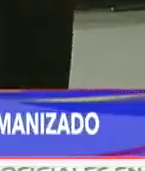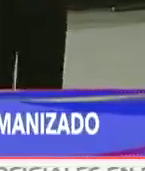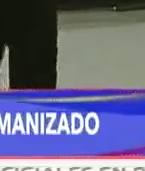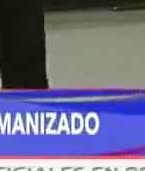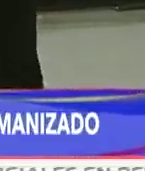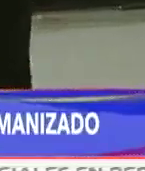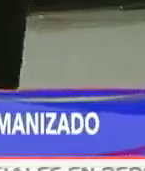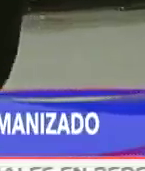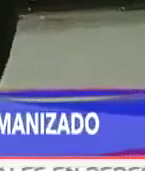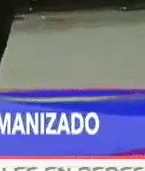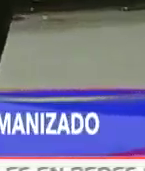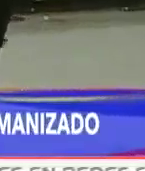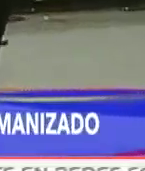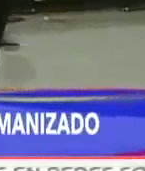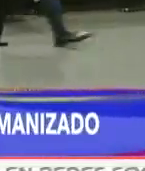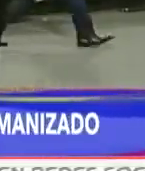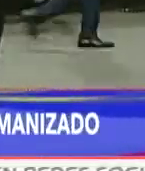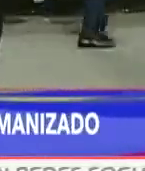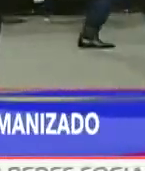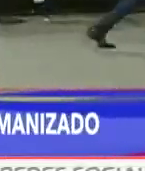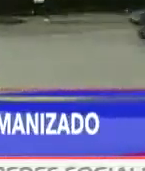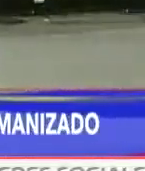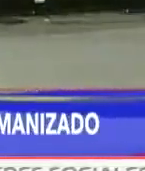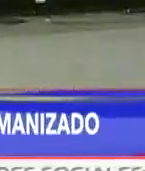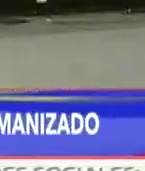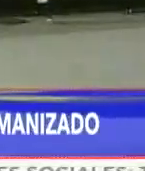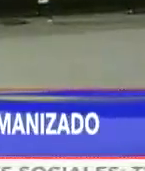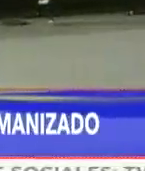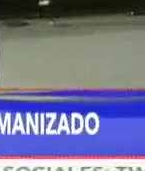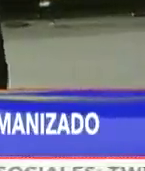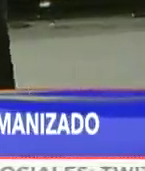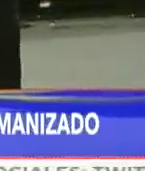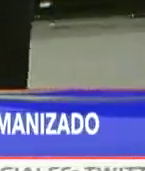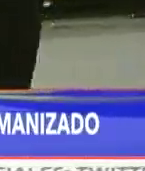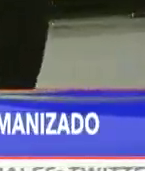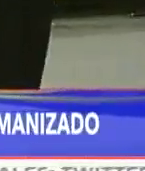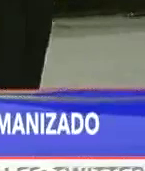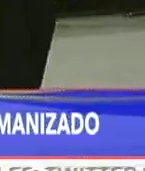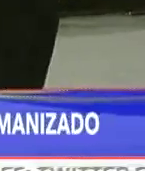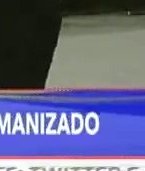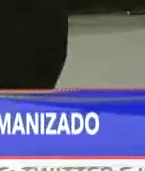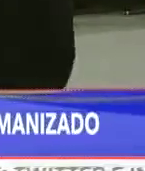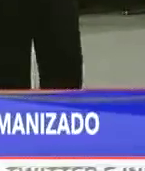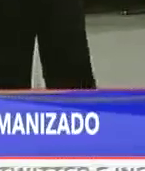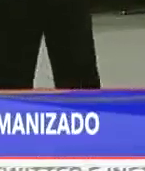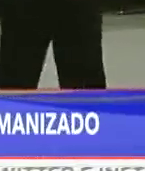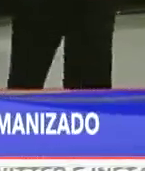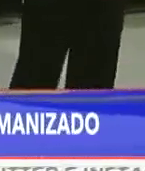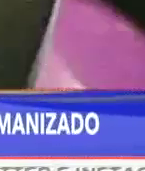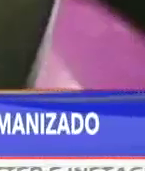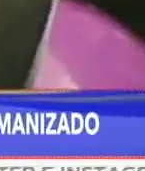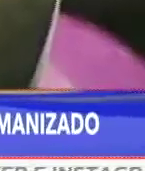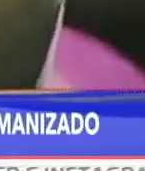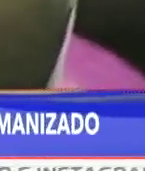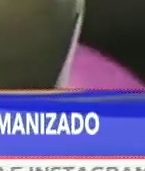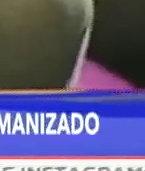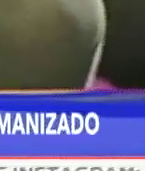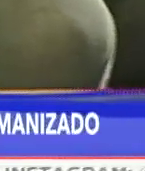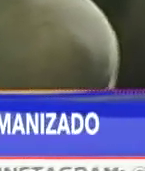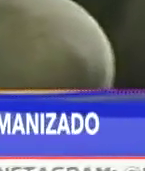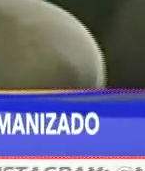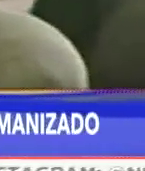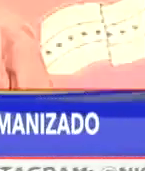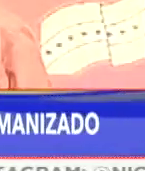estaba Virginia. Virginia es del municipio Sucre. Correcto. De Caucagüita. Bueno, hace un segundito nada